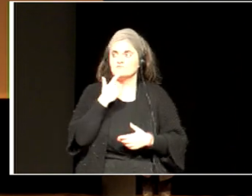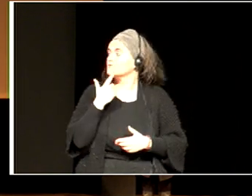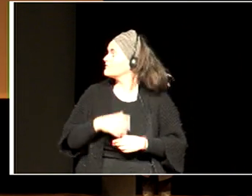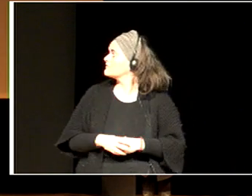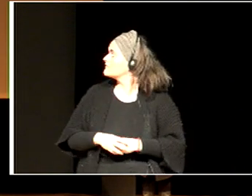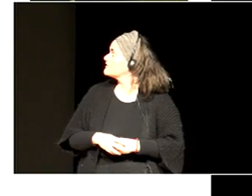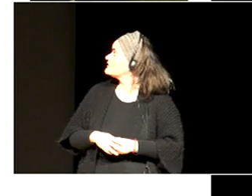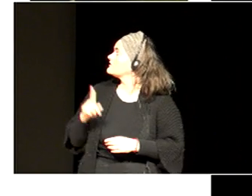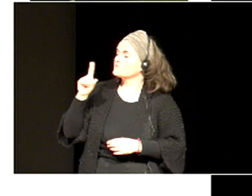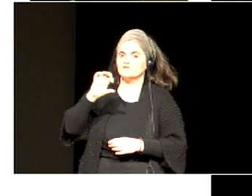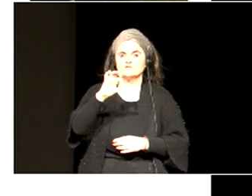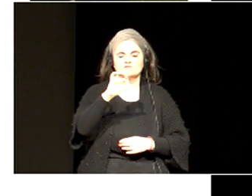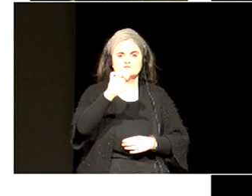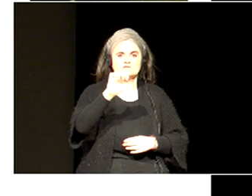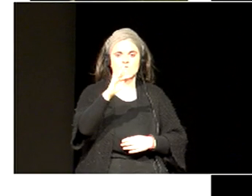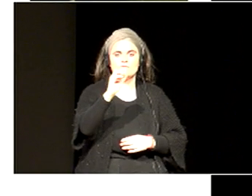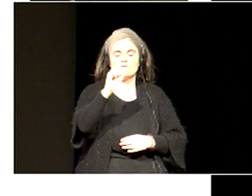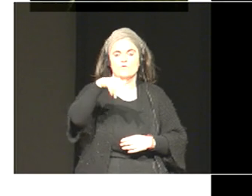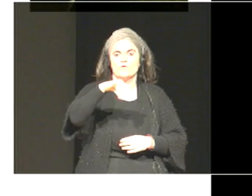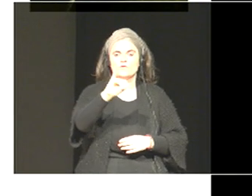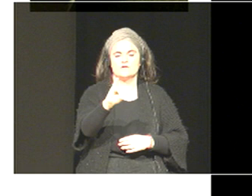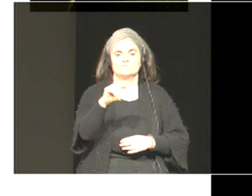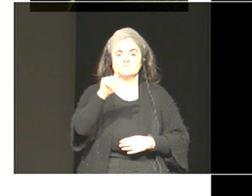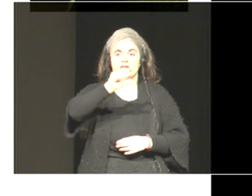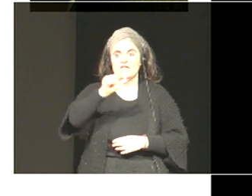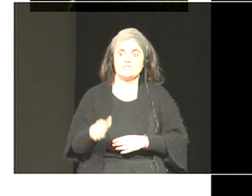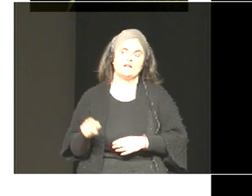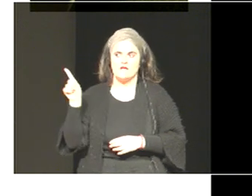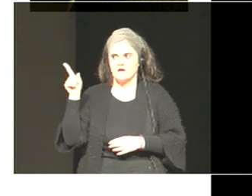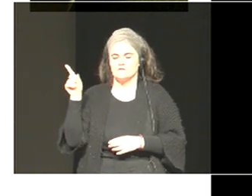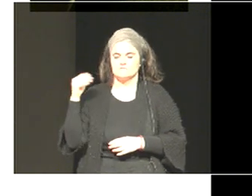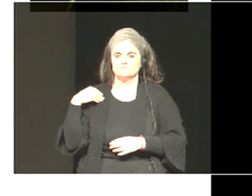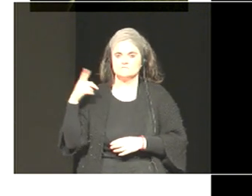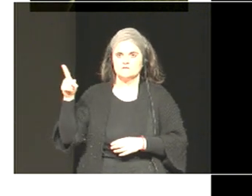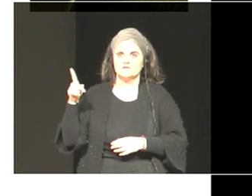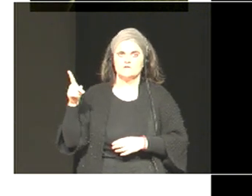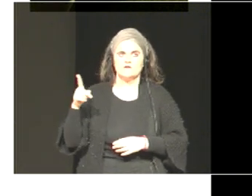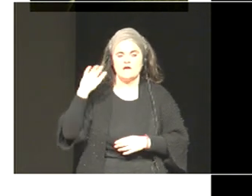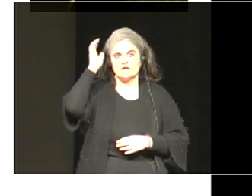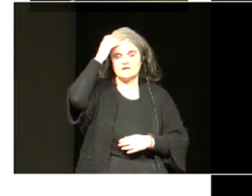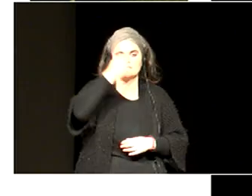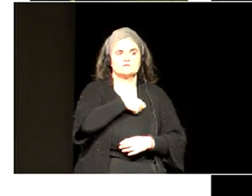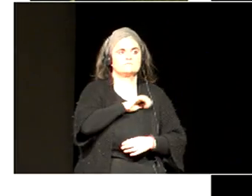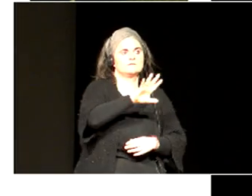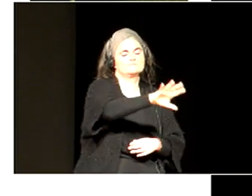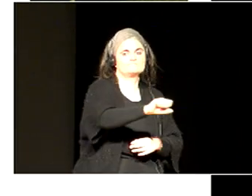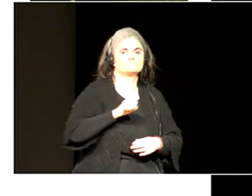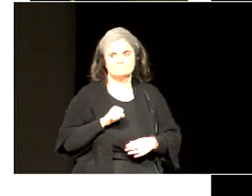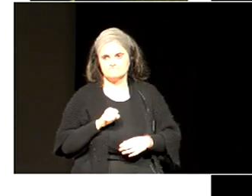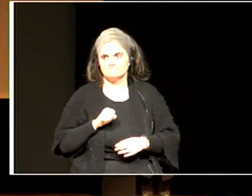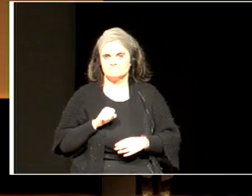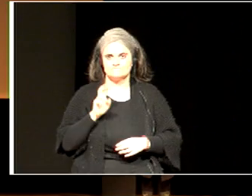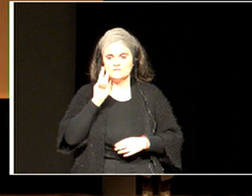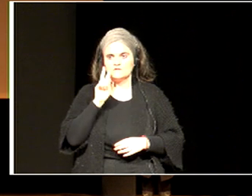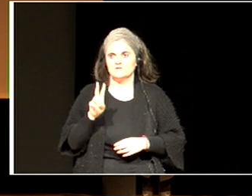pintora del barroco italiana fichado por el rey de españa y cuando llegó aquí el pintor de la corte casi le da muy